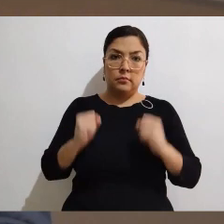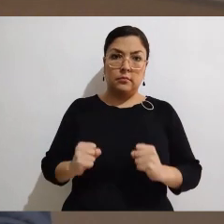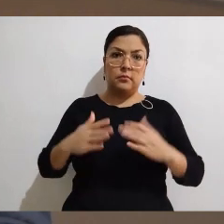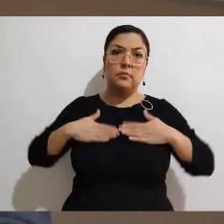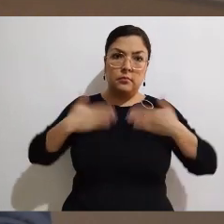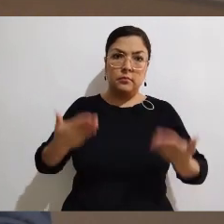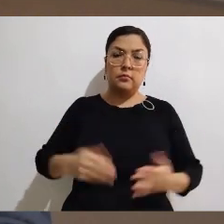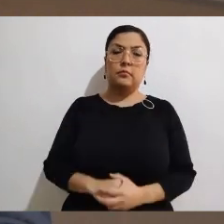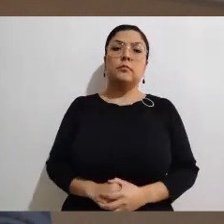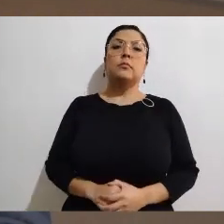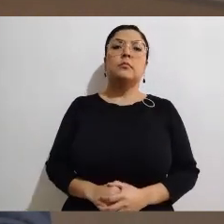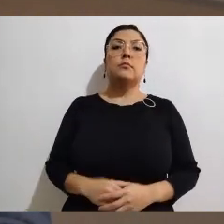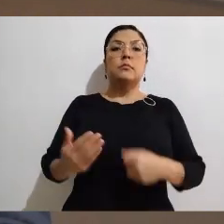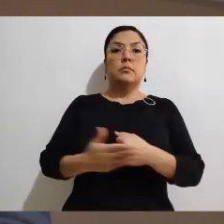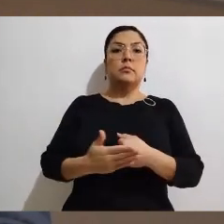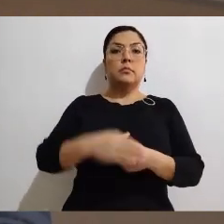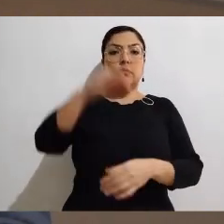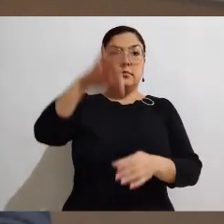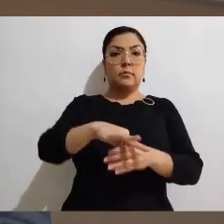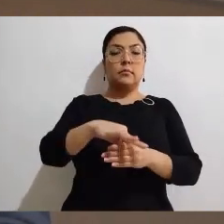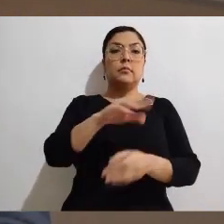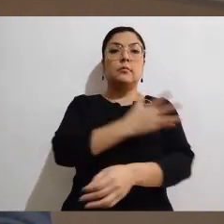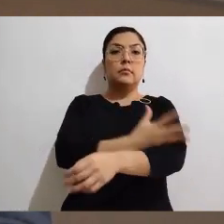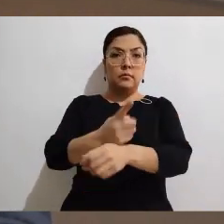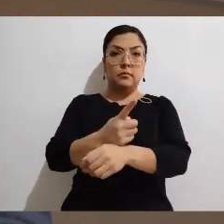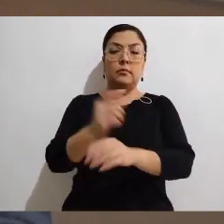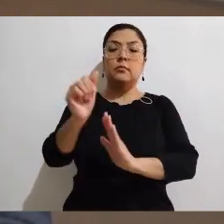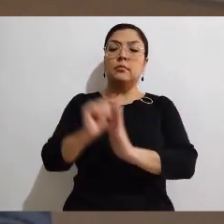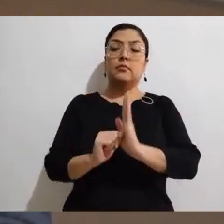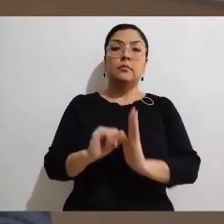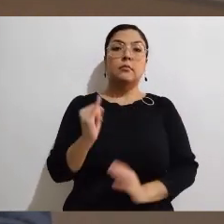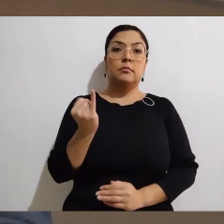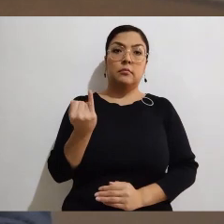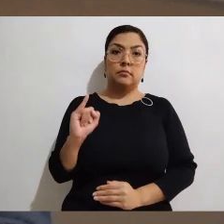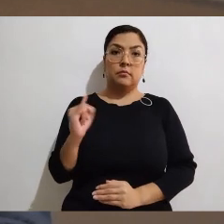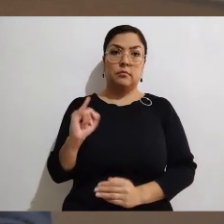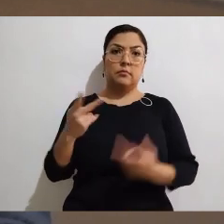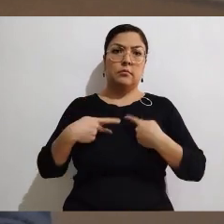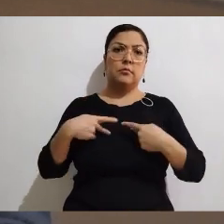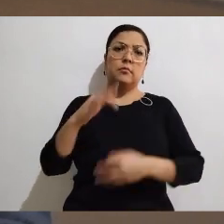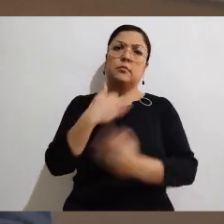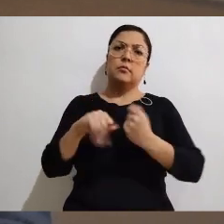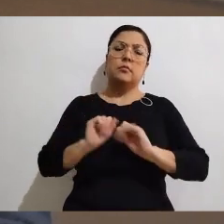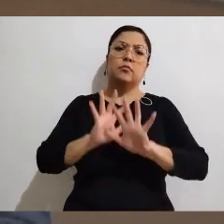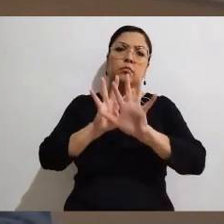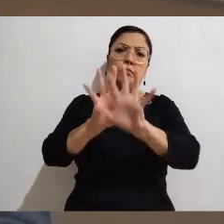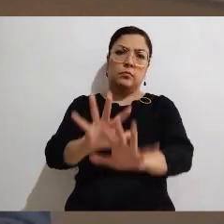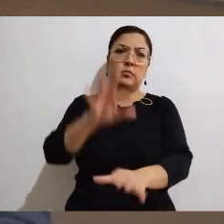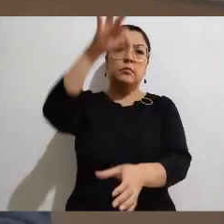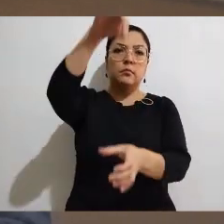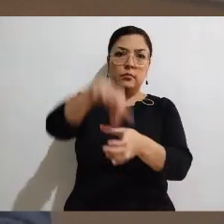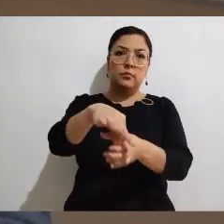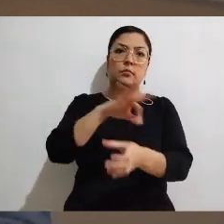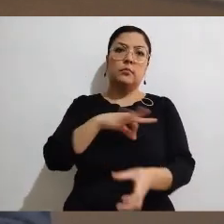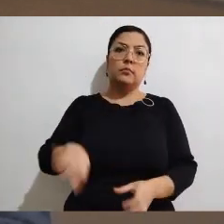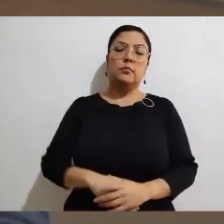lleven elecciones limpias para que en el mes de junio la ciudadanía pueda ir a votar con total libertad. Y